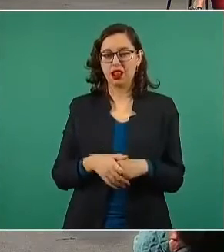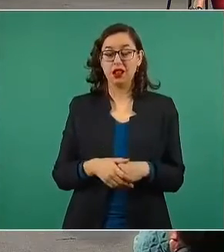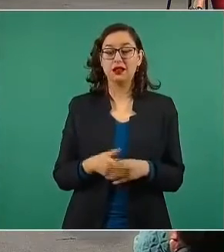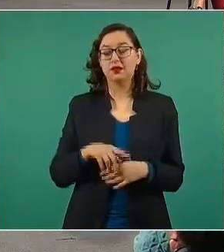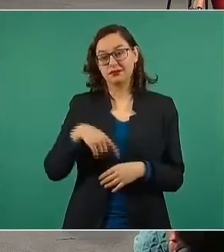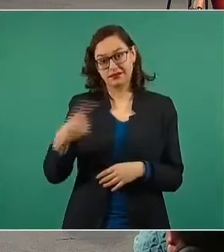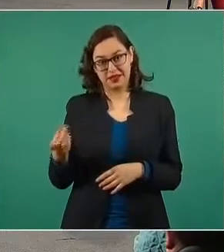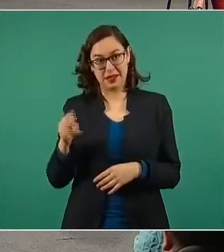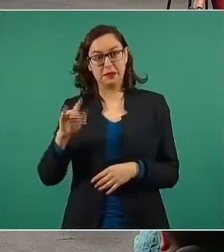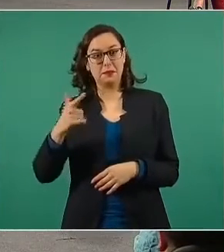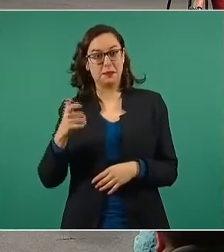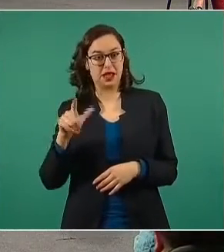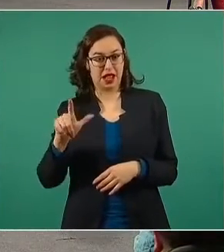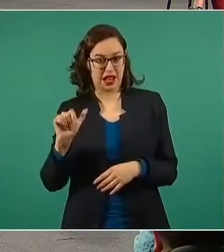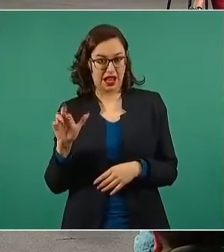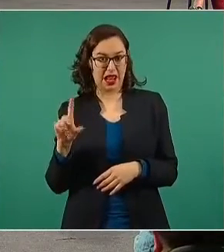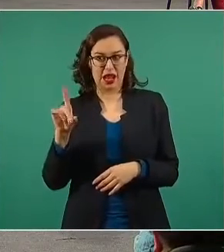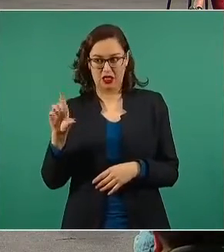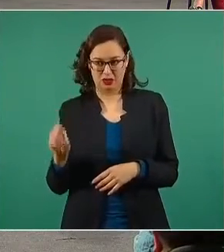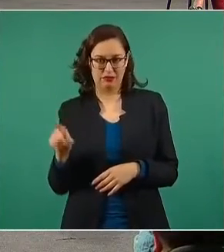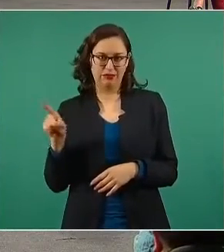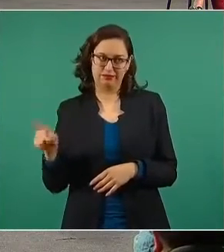los medios es muy importante